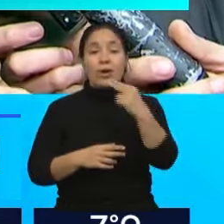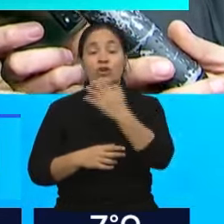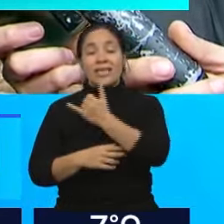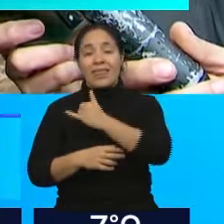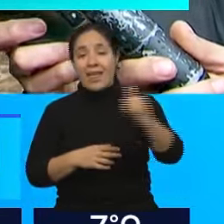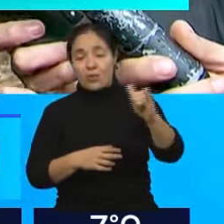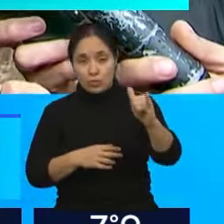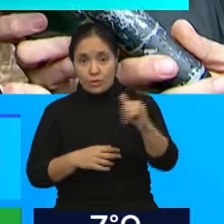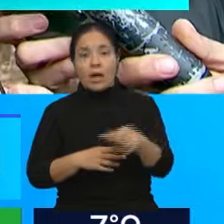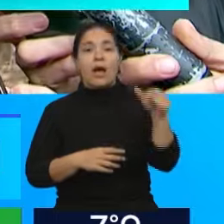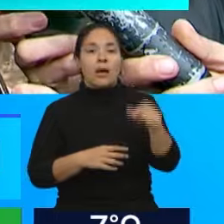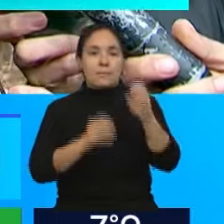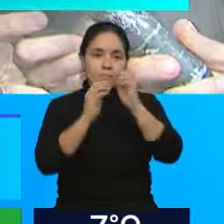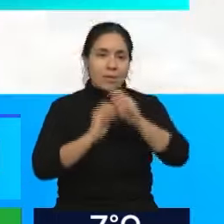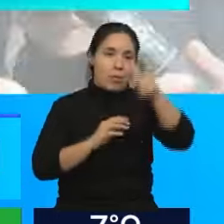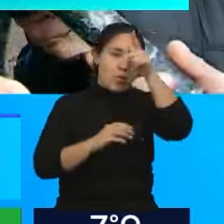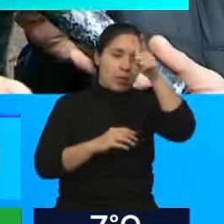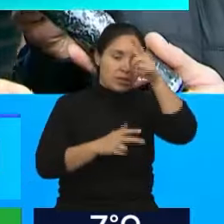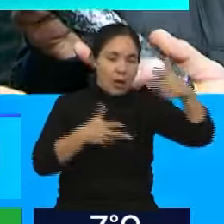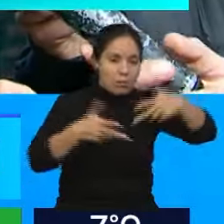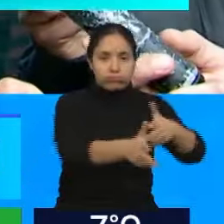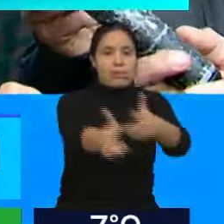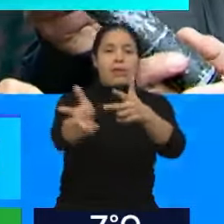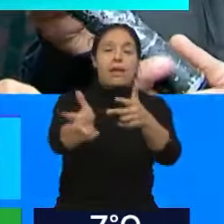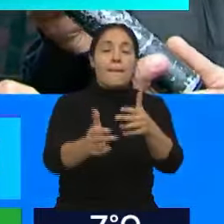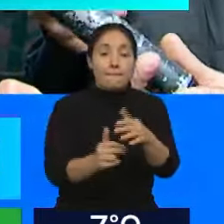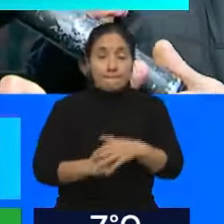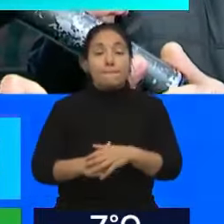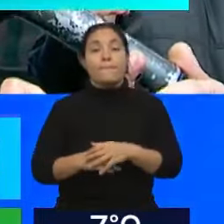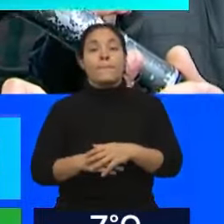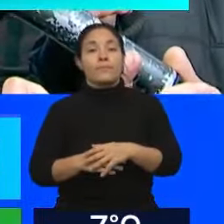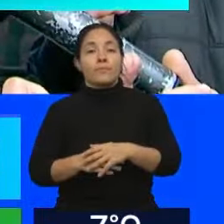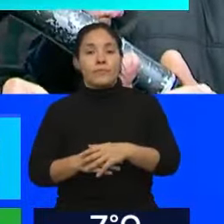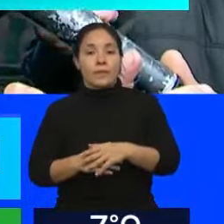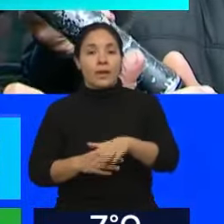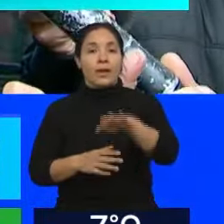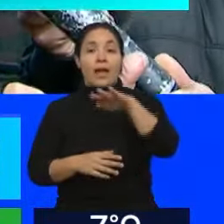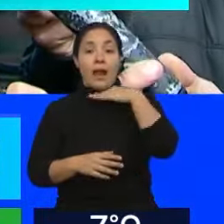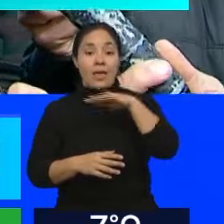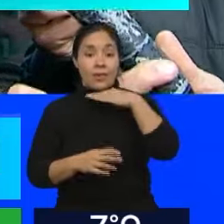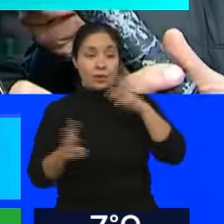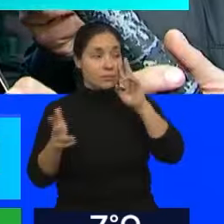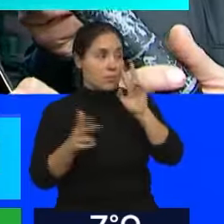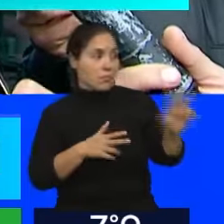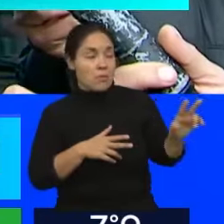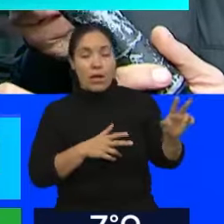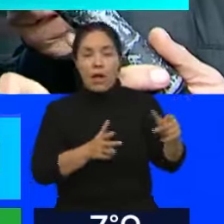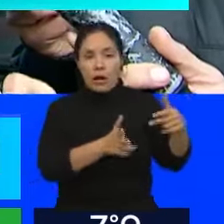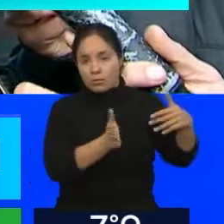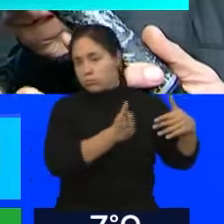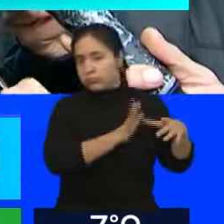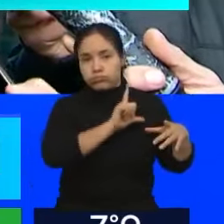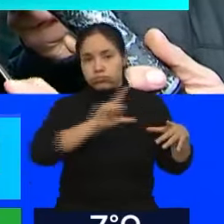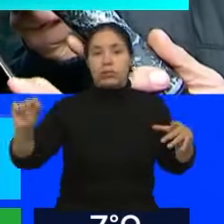donde empieza la persecución a través del personal policial. Los autores del hecho observaron y se dieron a la fuga hacia el oeste, sector